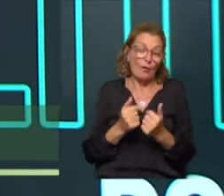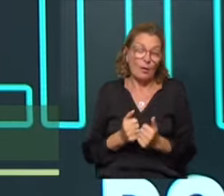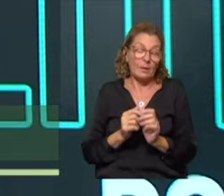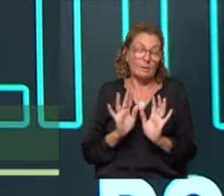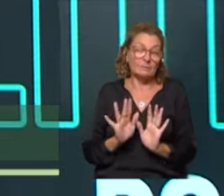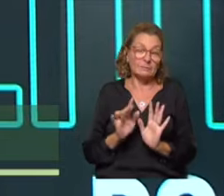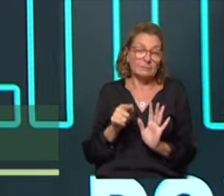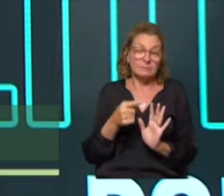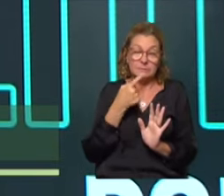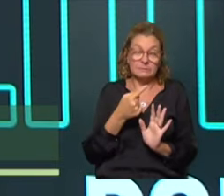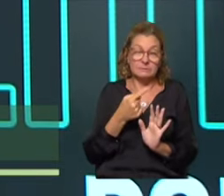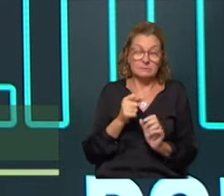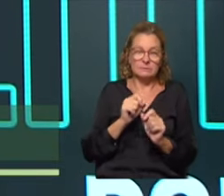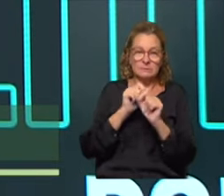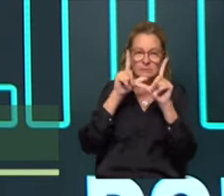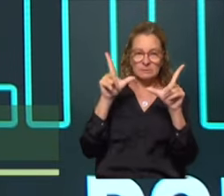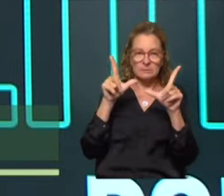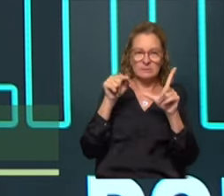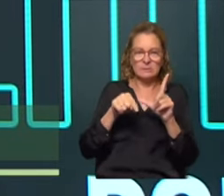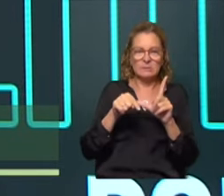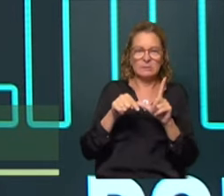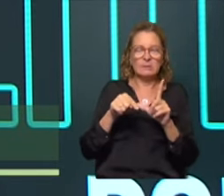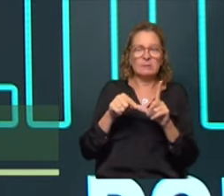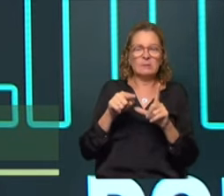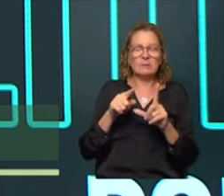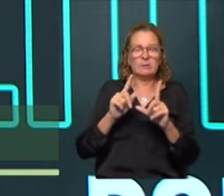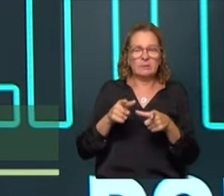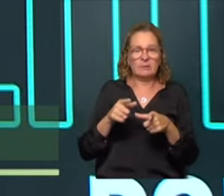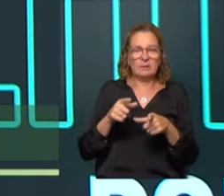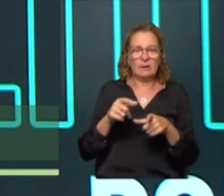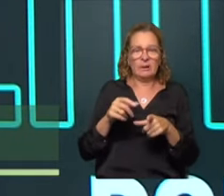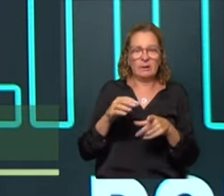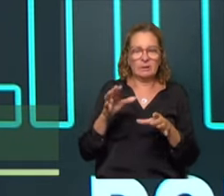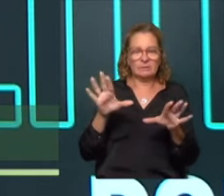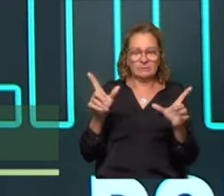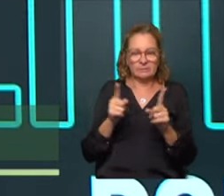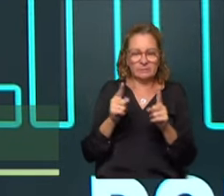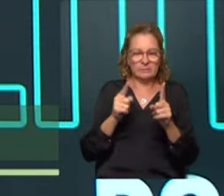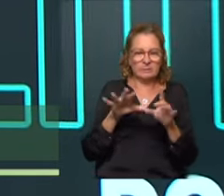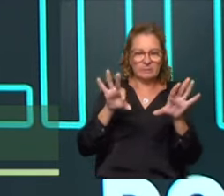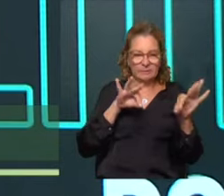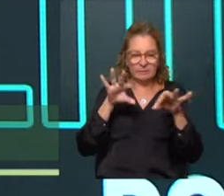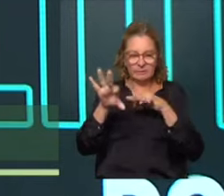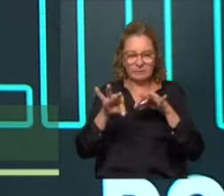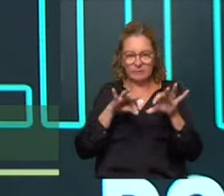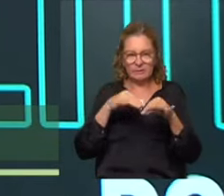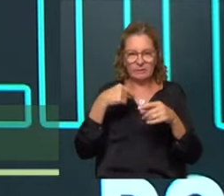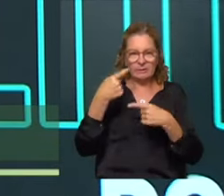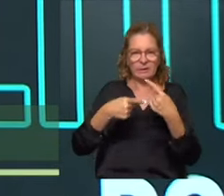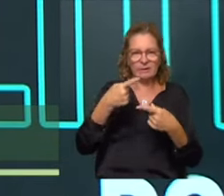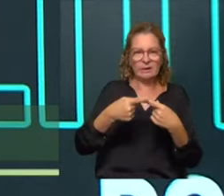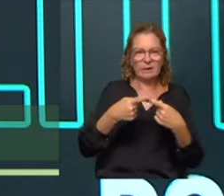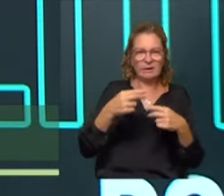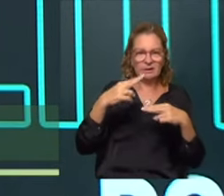En realidad lo que genera más impacto no es ese hecho en particular, sino justamente extractos específicos que están circulando después